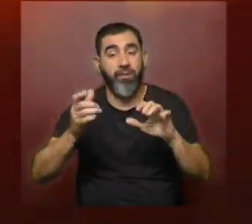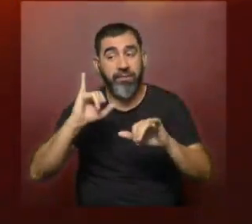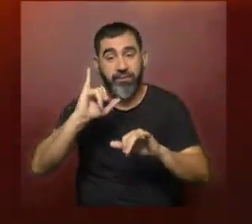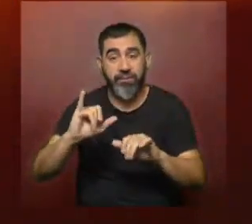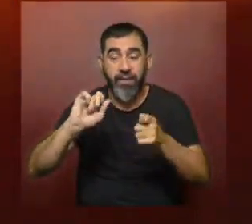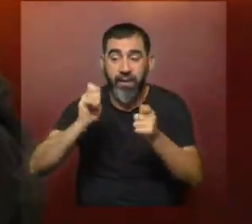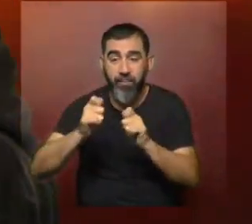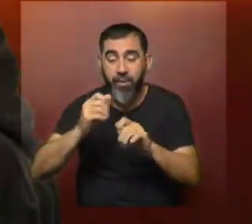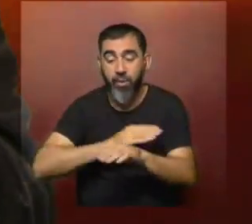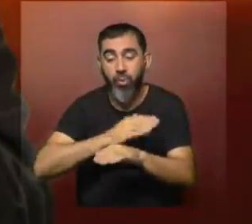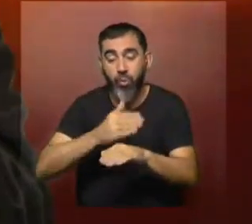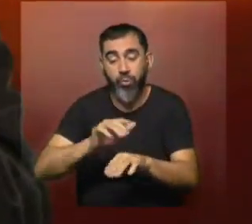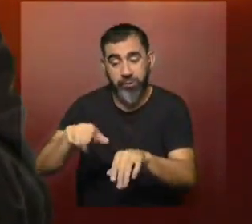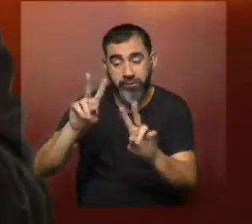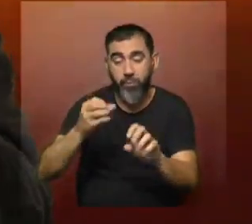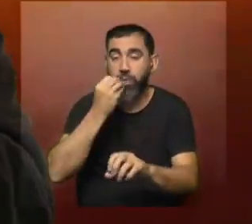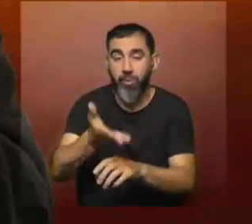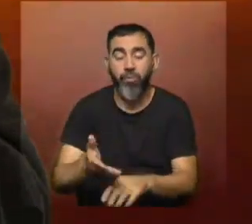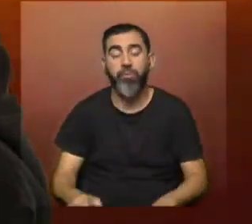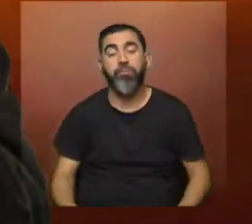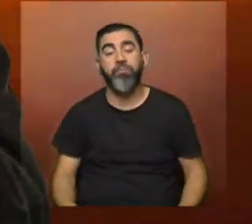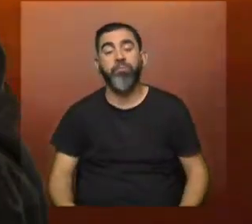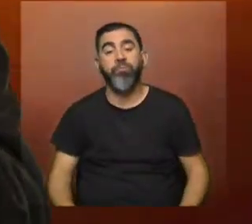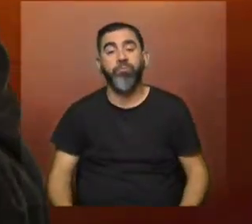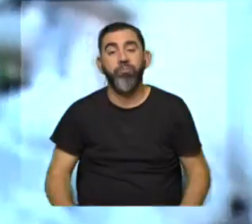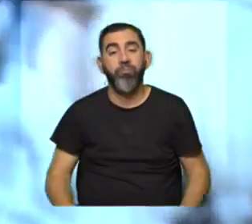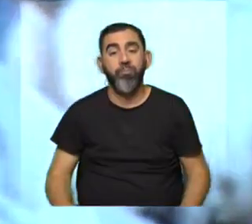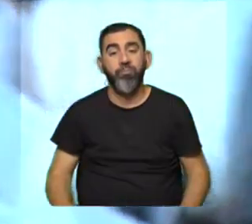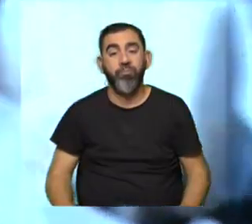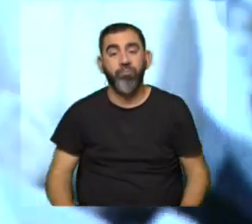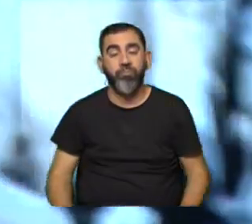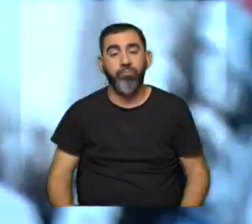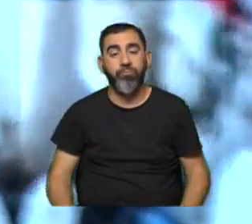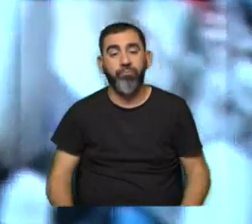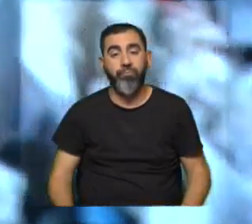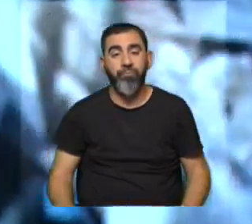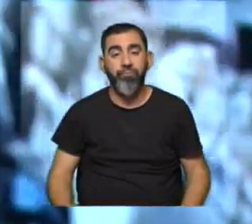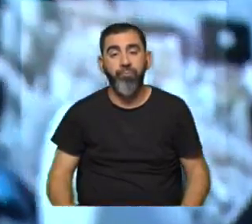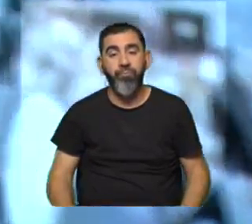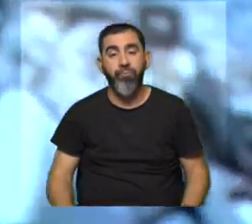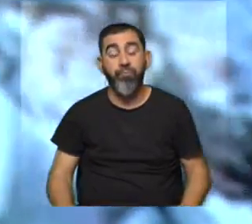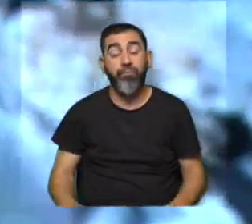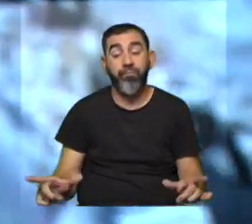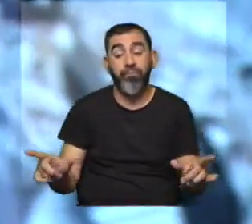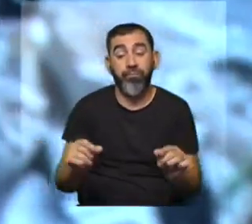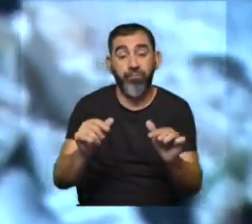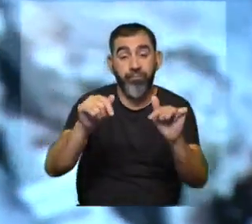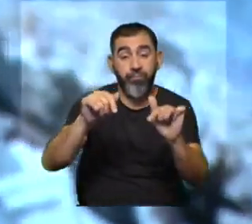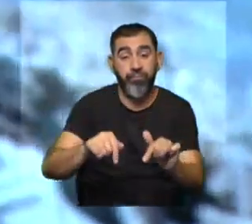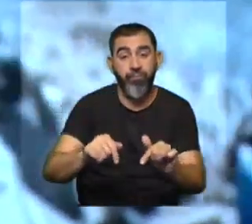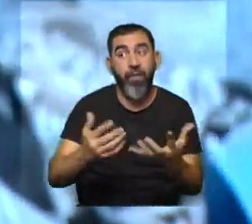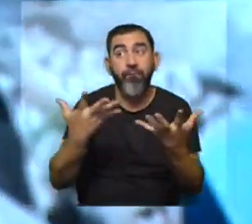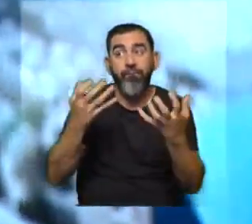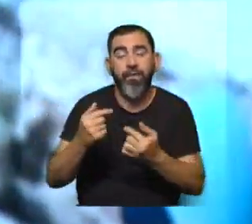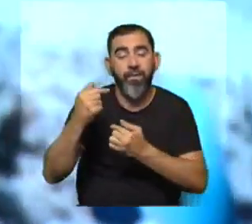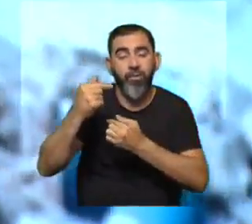pueden cambiar sus impactos justamente a través del cambio del vapor de agua. Marcelo, por acá llegamos hoy con ganas